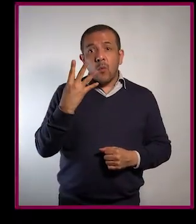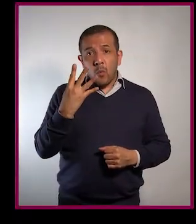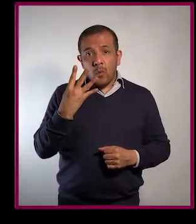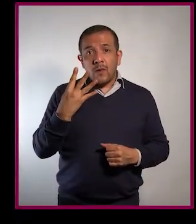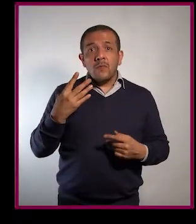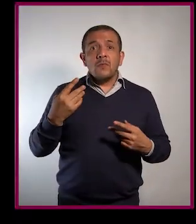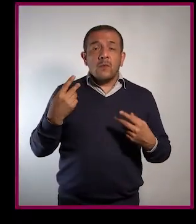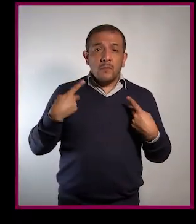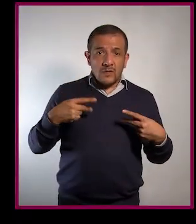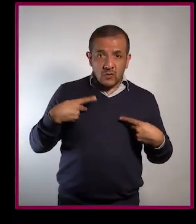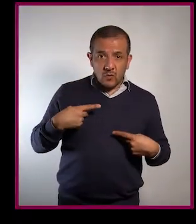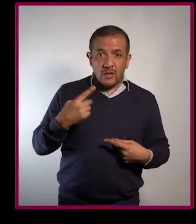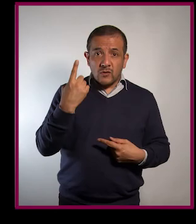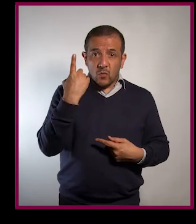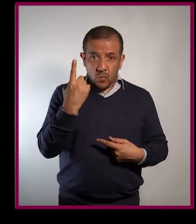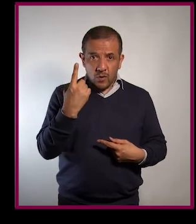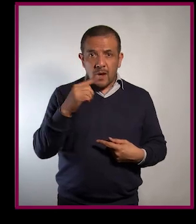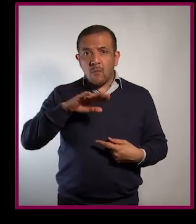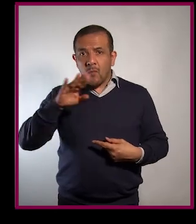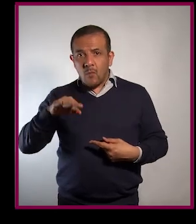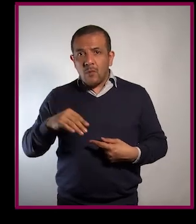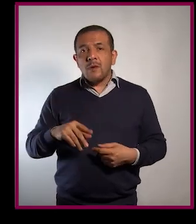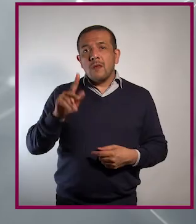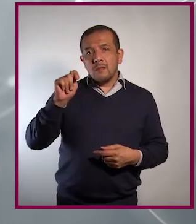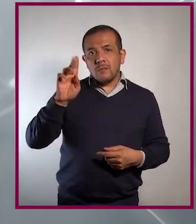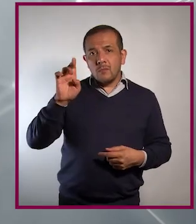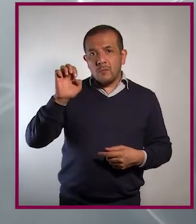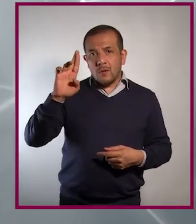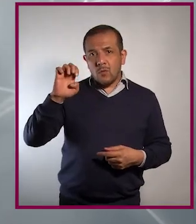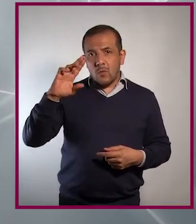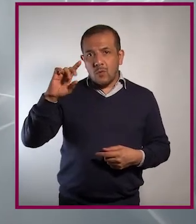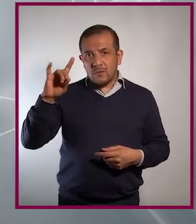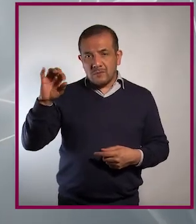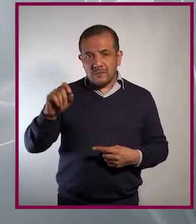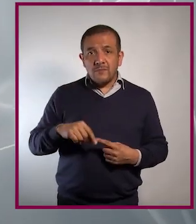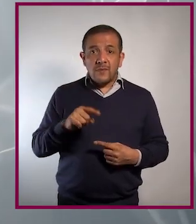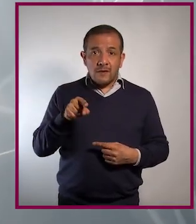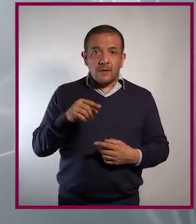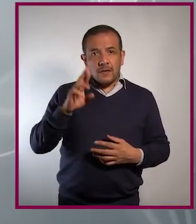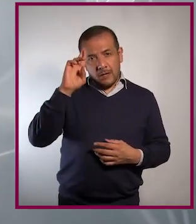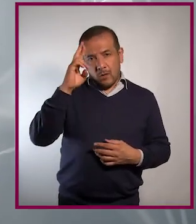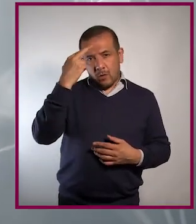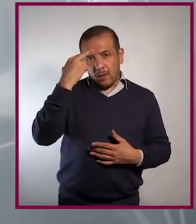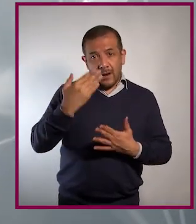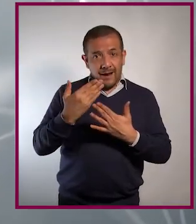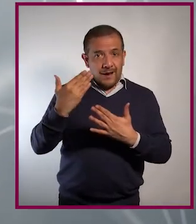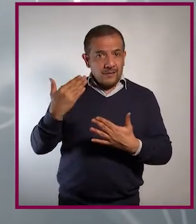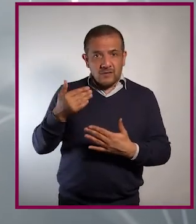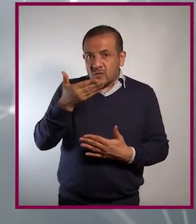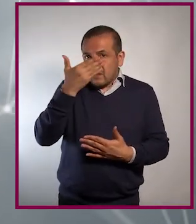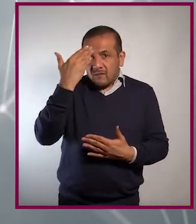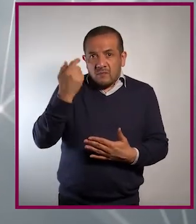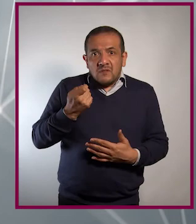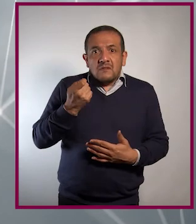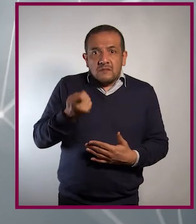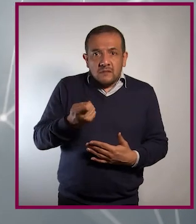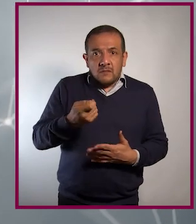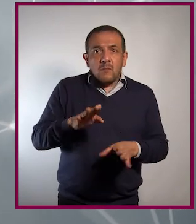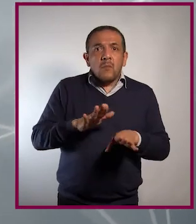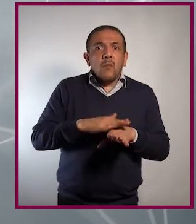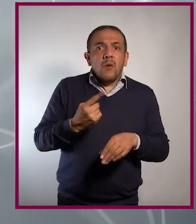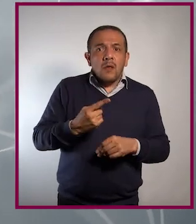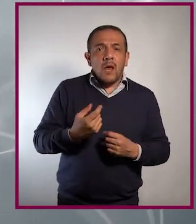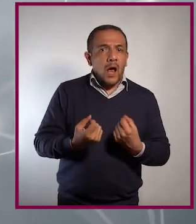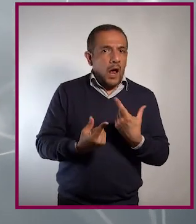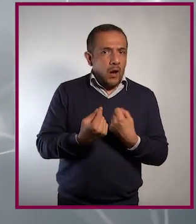4 muertes era a causa de la tuberculosis. Pero hay que recordar que hasta ese entonces nadie sabía lo que causaba